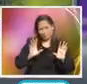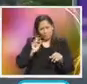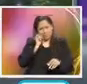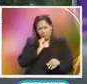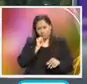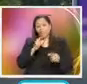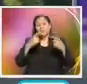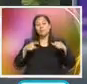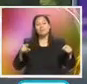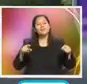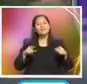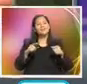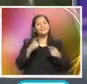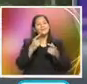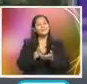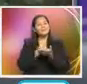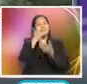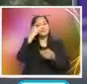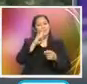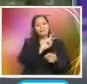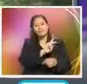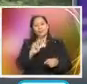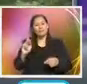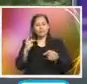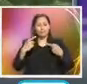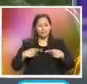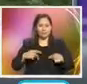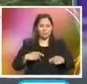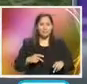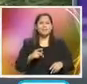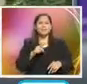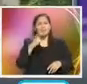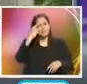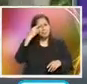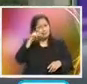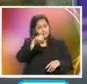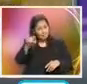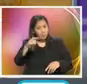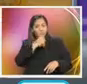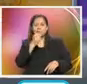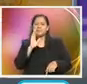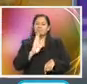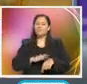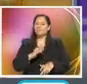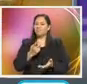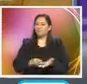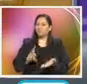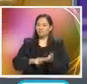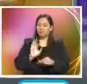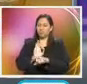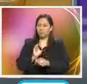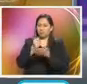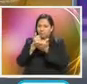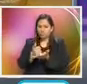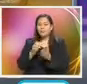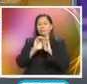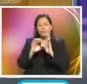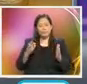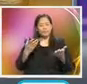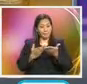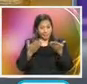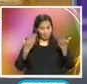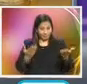la musicoterapia es para todo el mundo, ¿sí? Y para ellos es mayormente puesta. En la